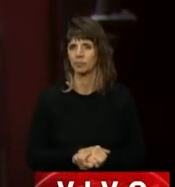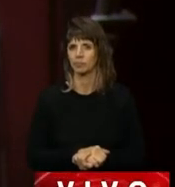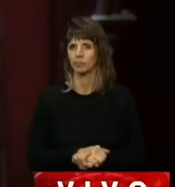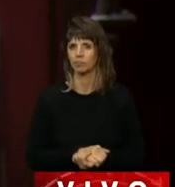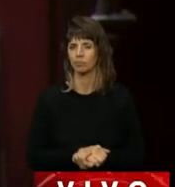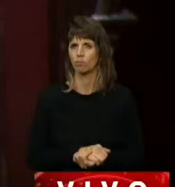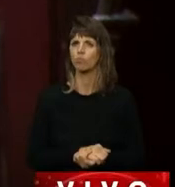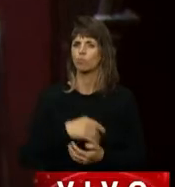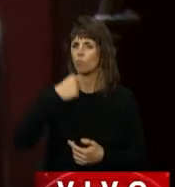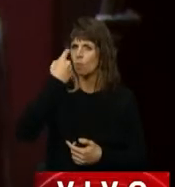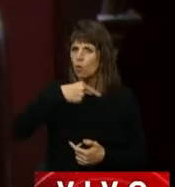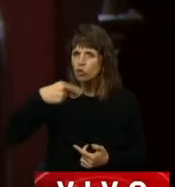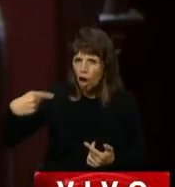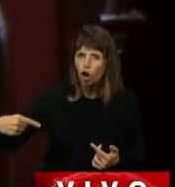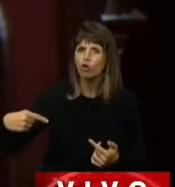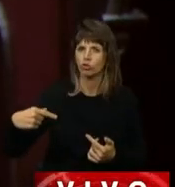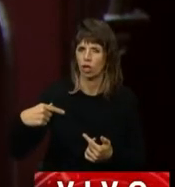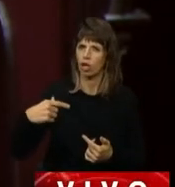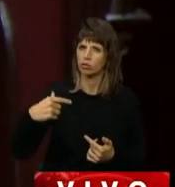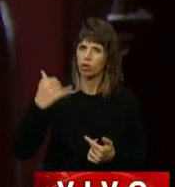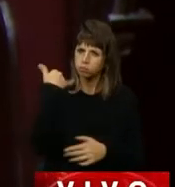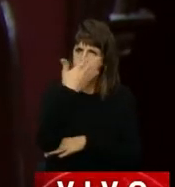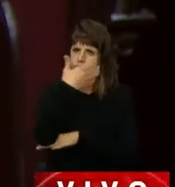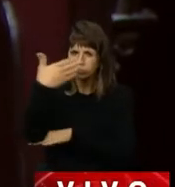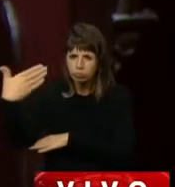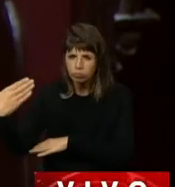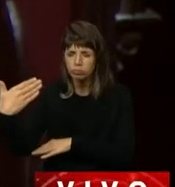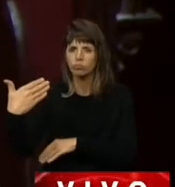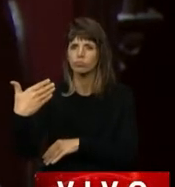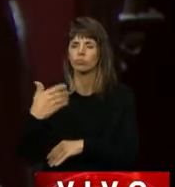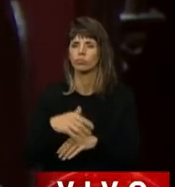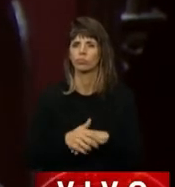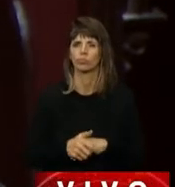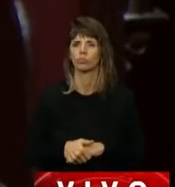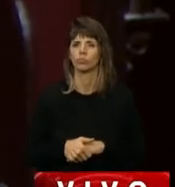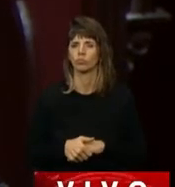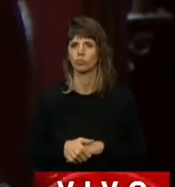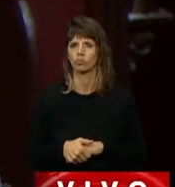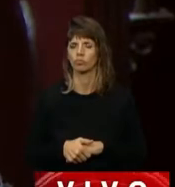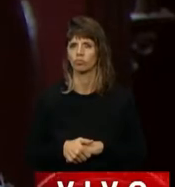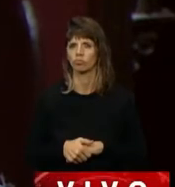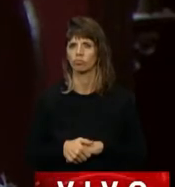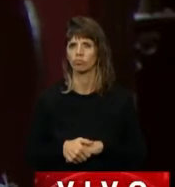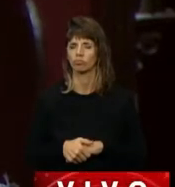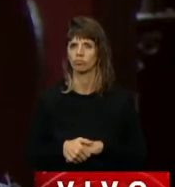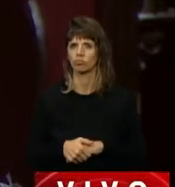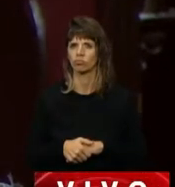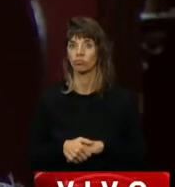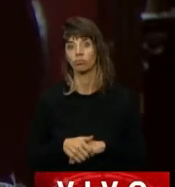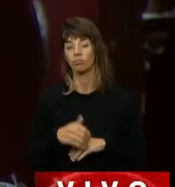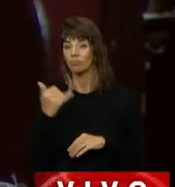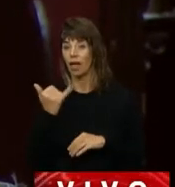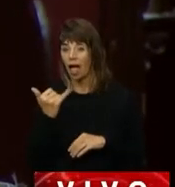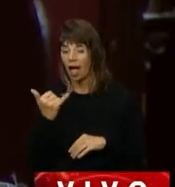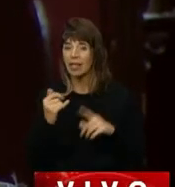de las cosas que acá se han planteado tienen como voltereta